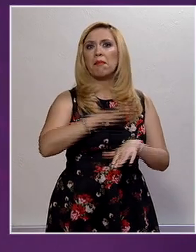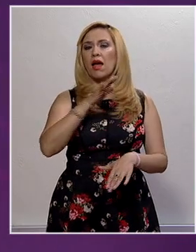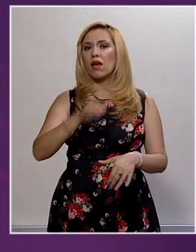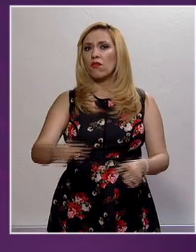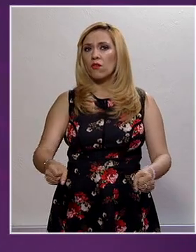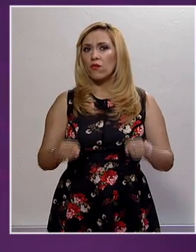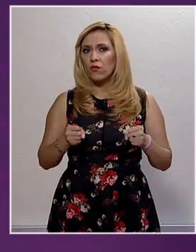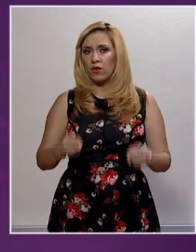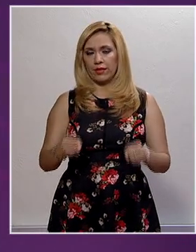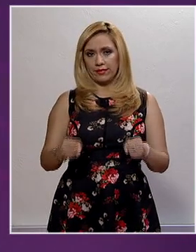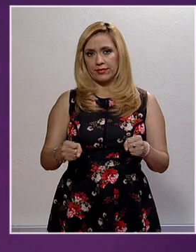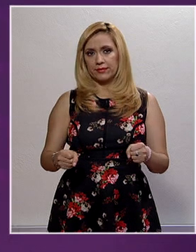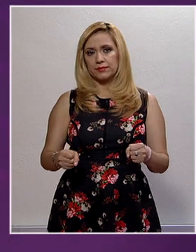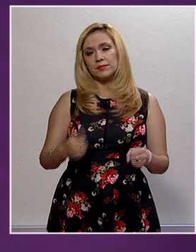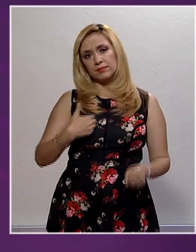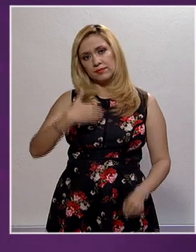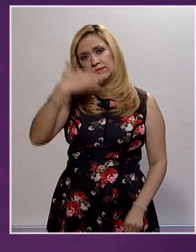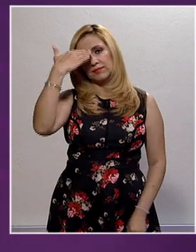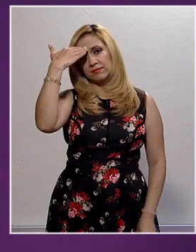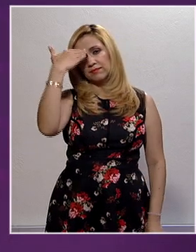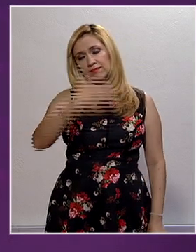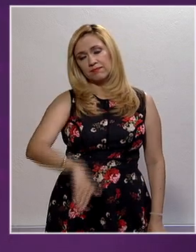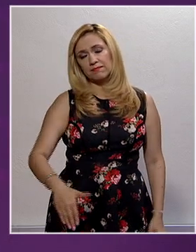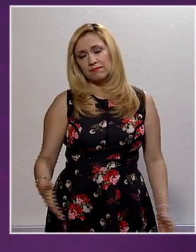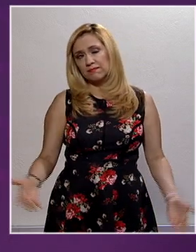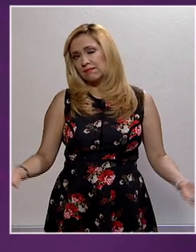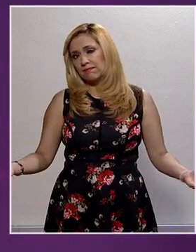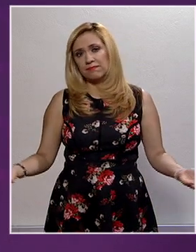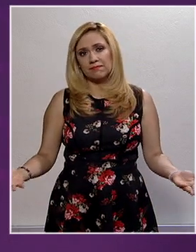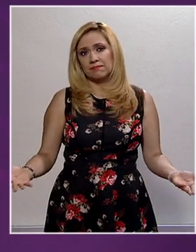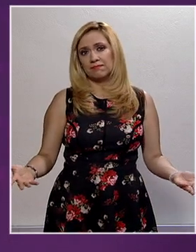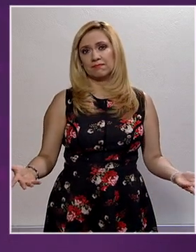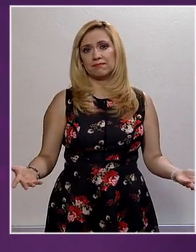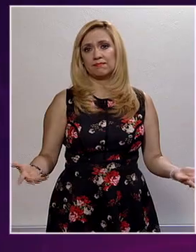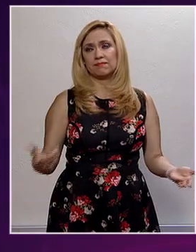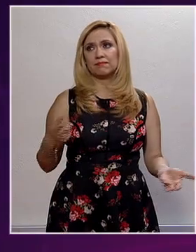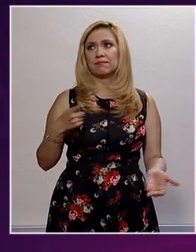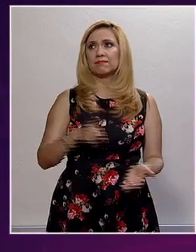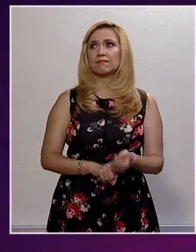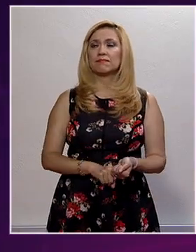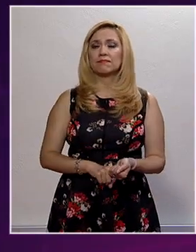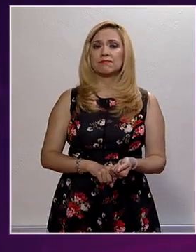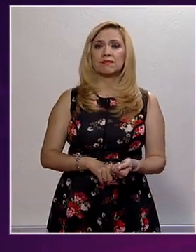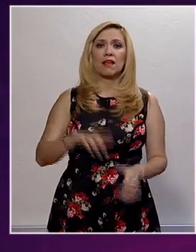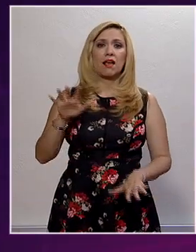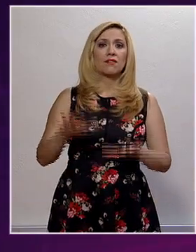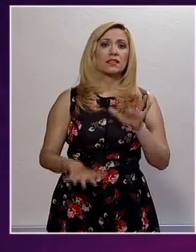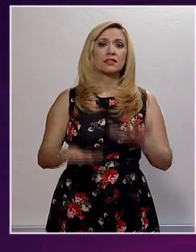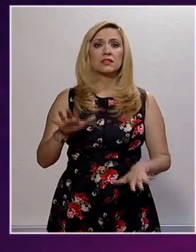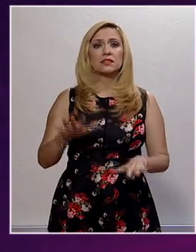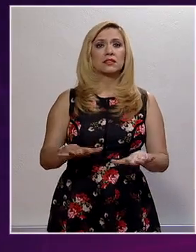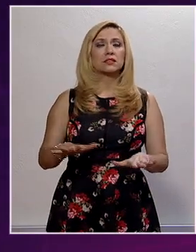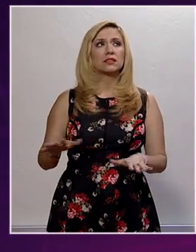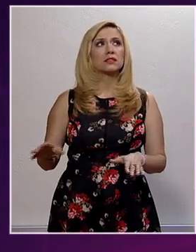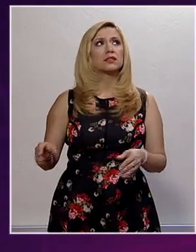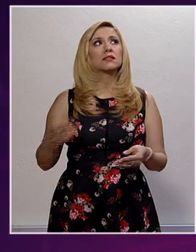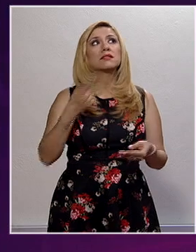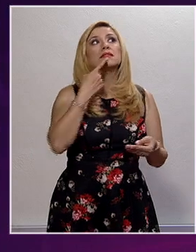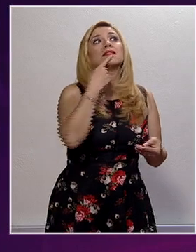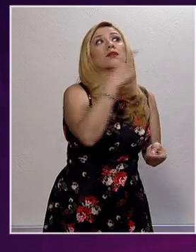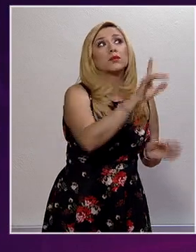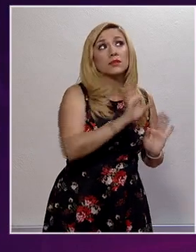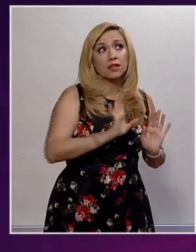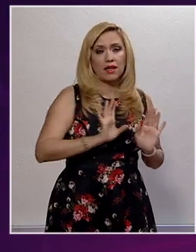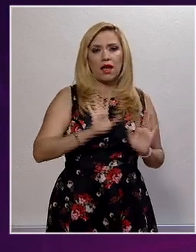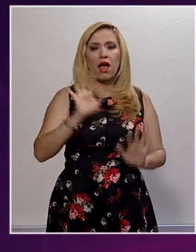sabemos que es un fenómeno que tiene... que a veces llega a las instancias de justicia, pero muchas veces